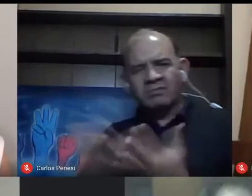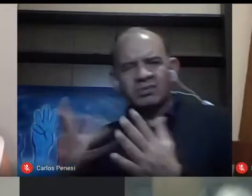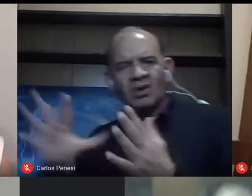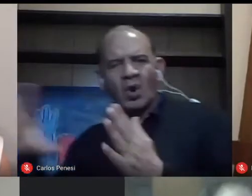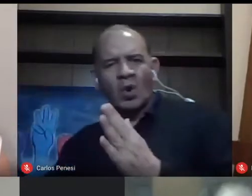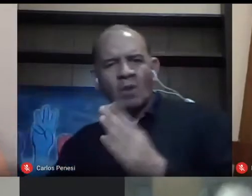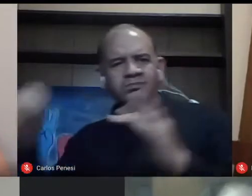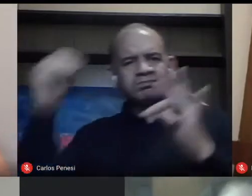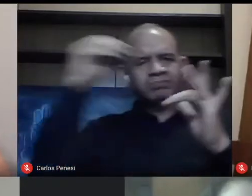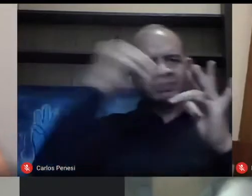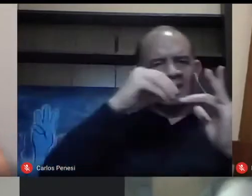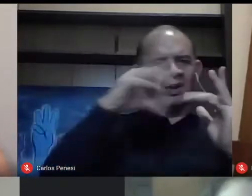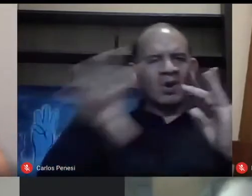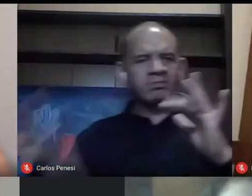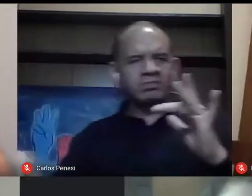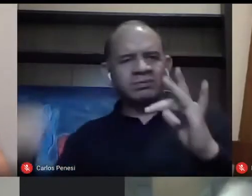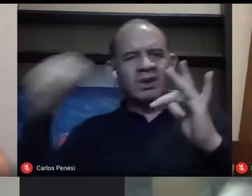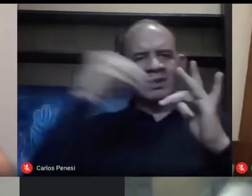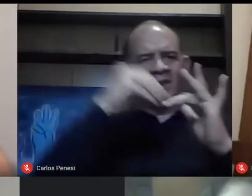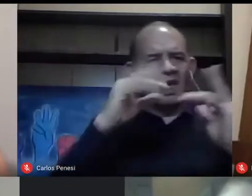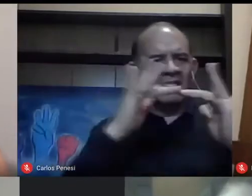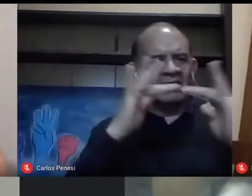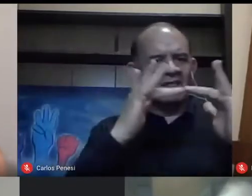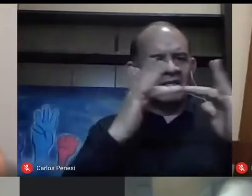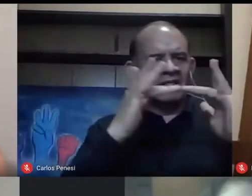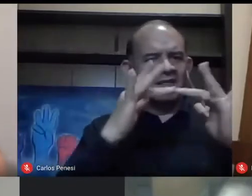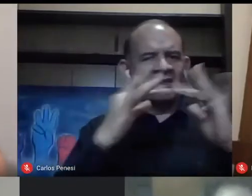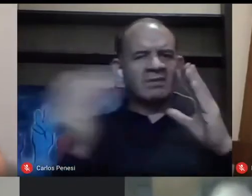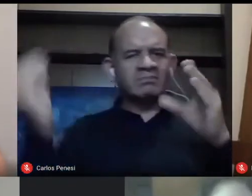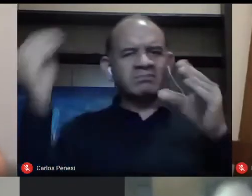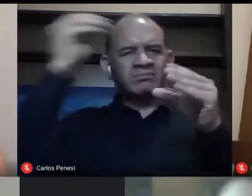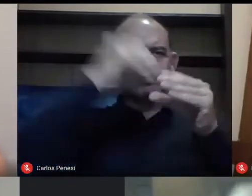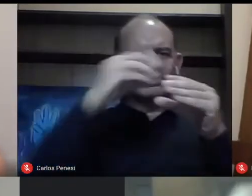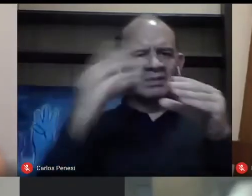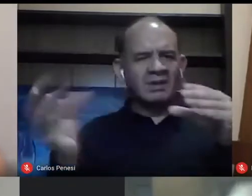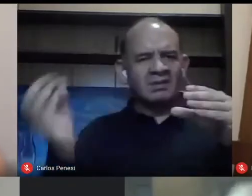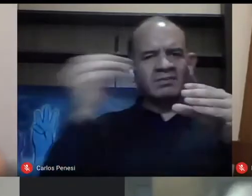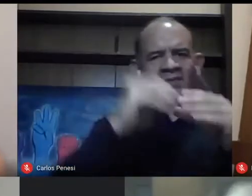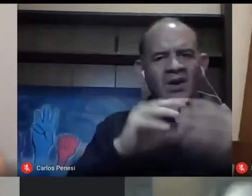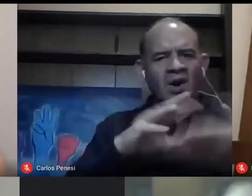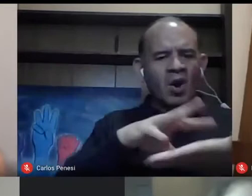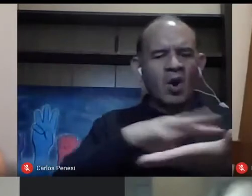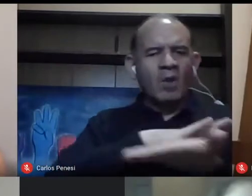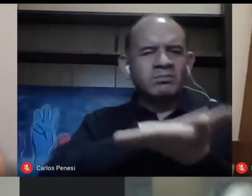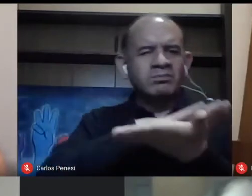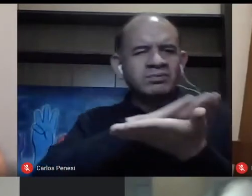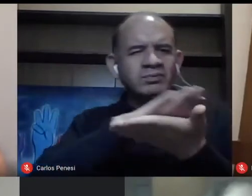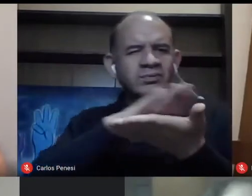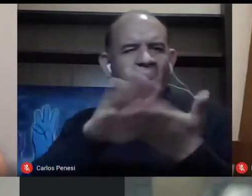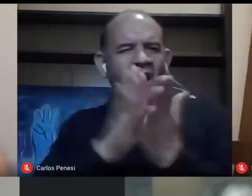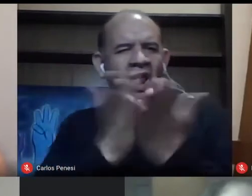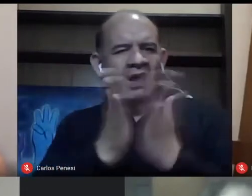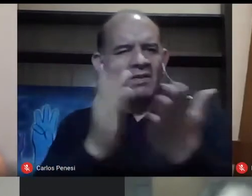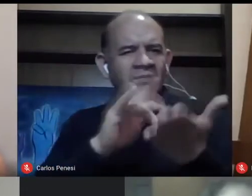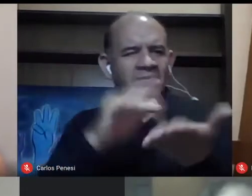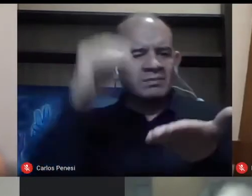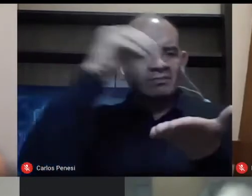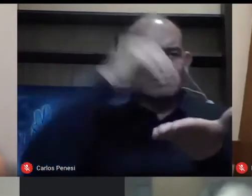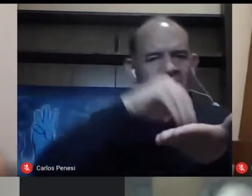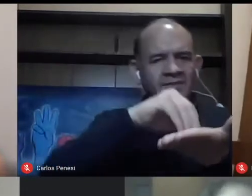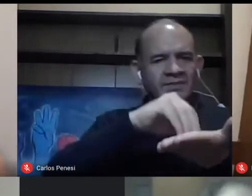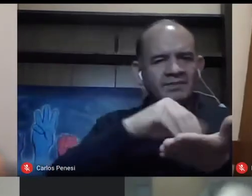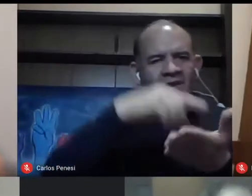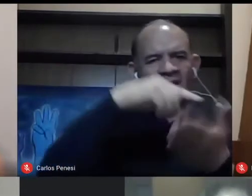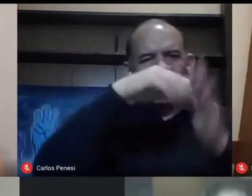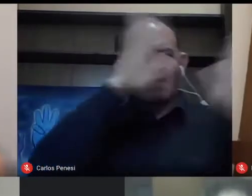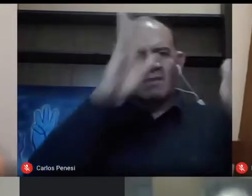Pero, por supuesto, generamos ciertas digitalizaciones y otras ciertas aún no las generamos. Y la Biblioteca Nacional tiene